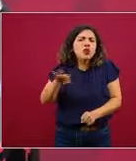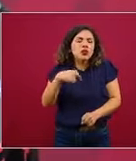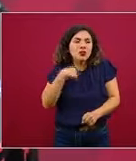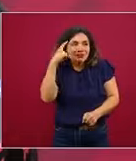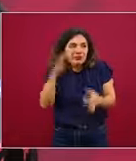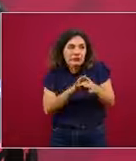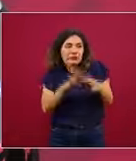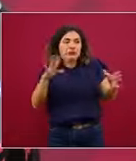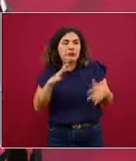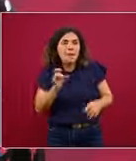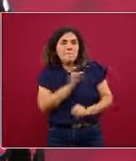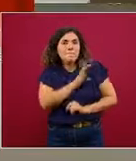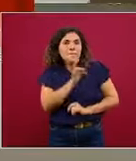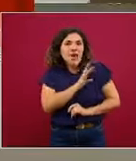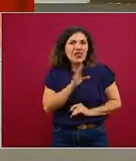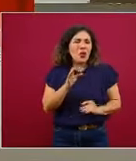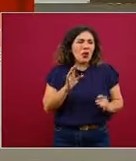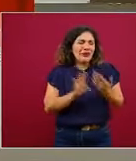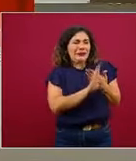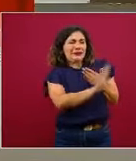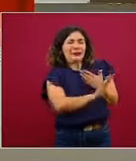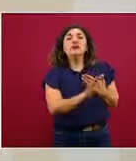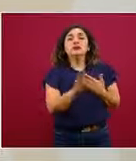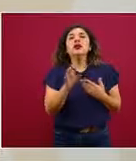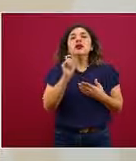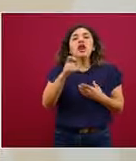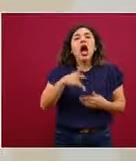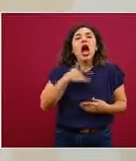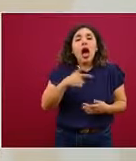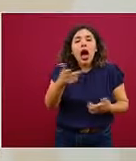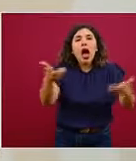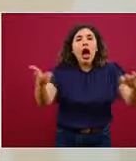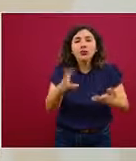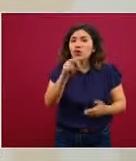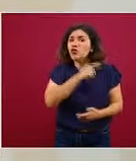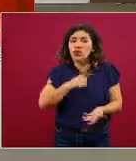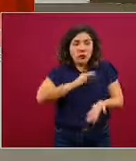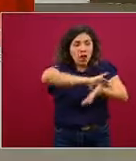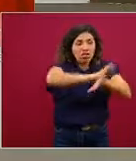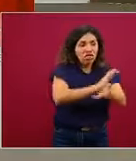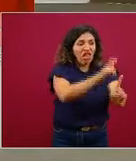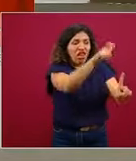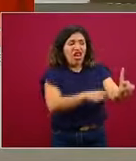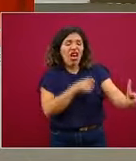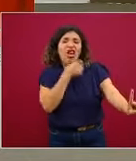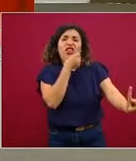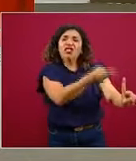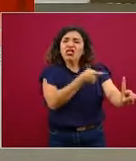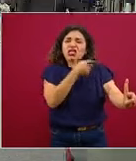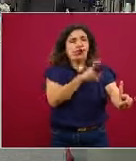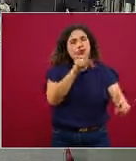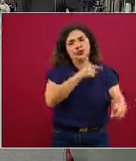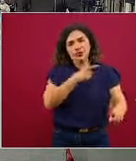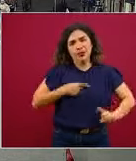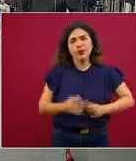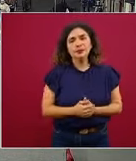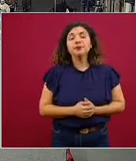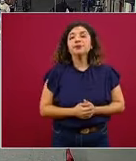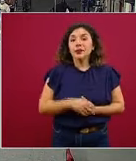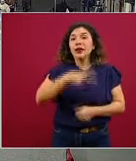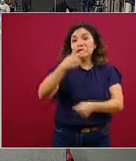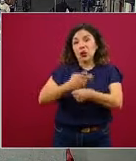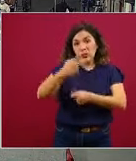así, importante saber qué es lo que vamos a hacer con esa emoción, no discriminar y no estigmatizar. Respondiendo a la segunda